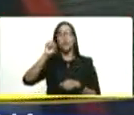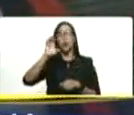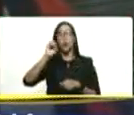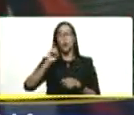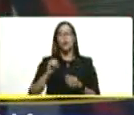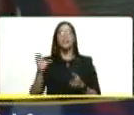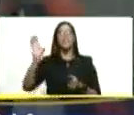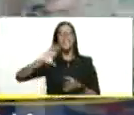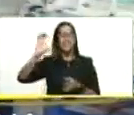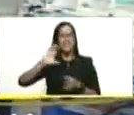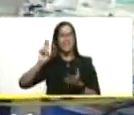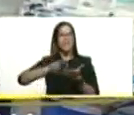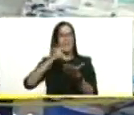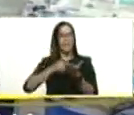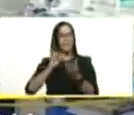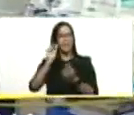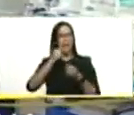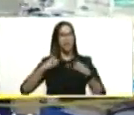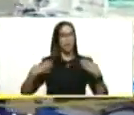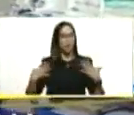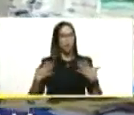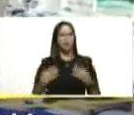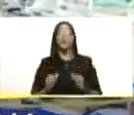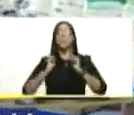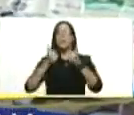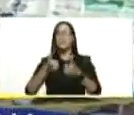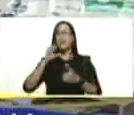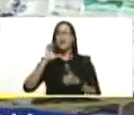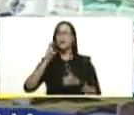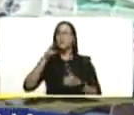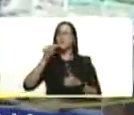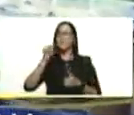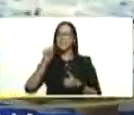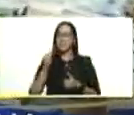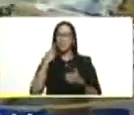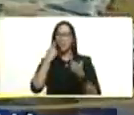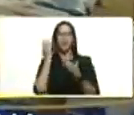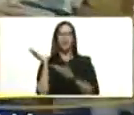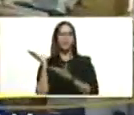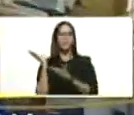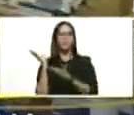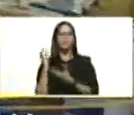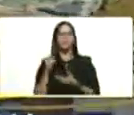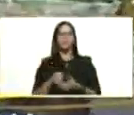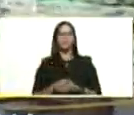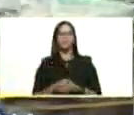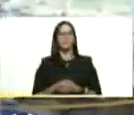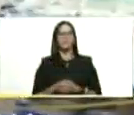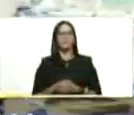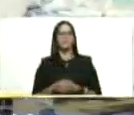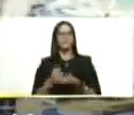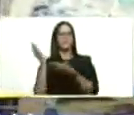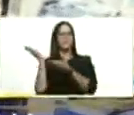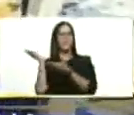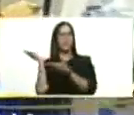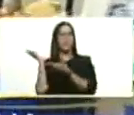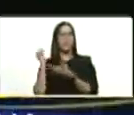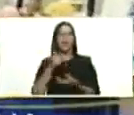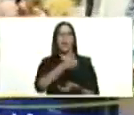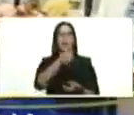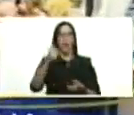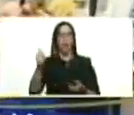arroz alternado. Vamos a iniciar con la NutriChicha, como podemos ver acá, que irá, bueno, aquí irá a cada uno de los combos